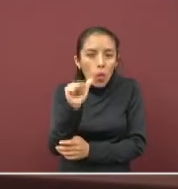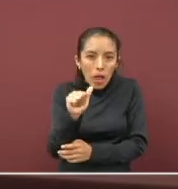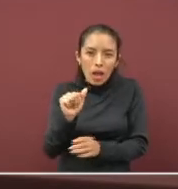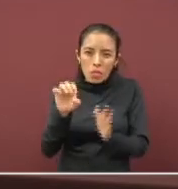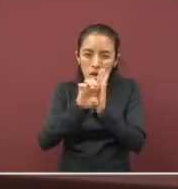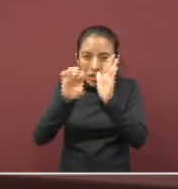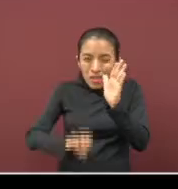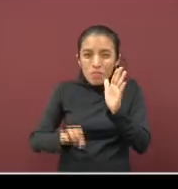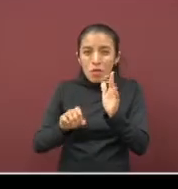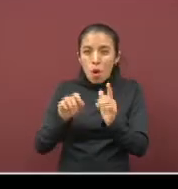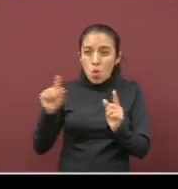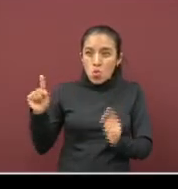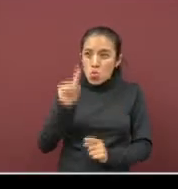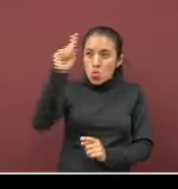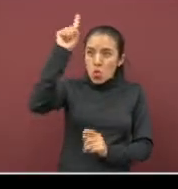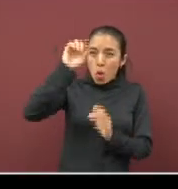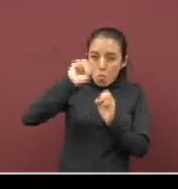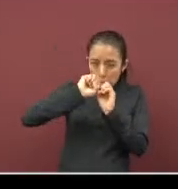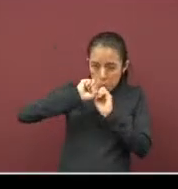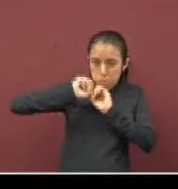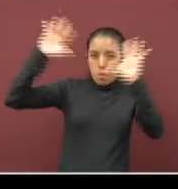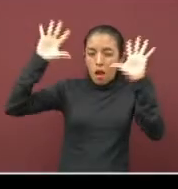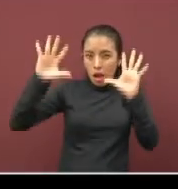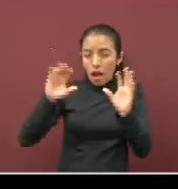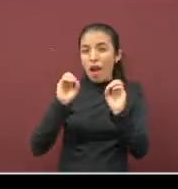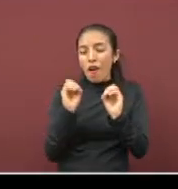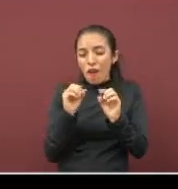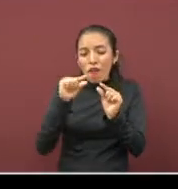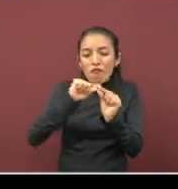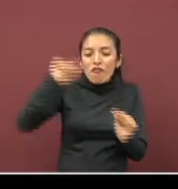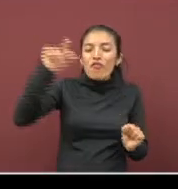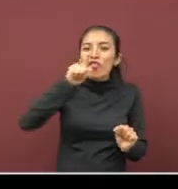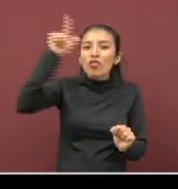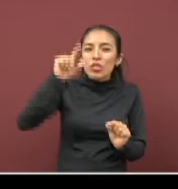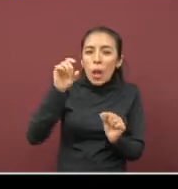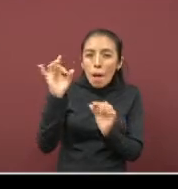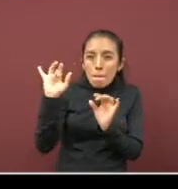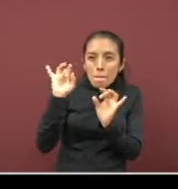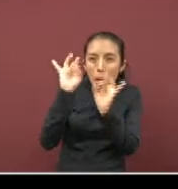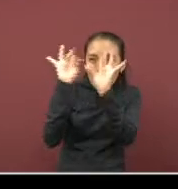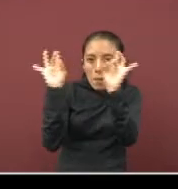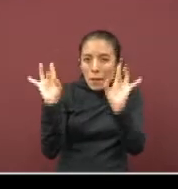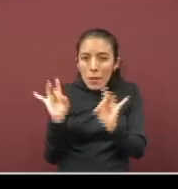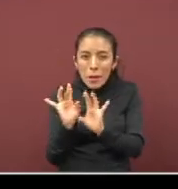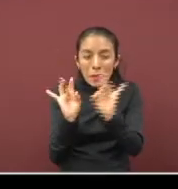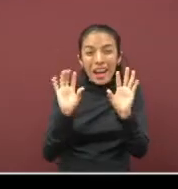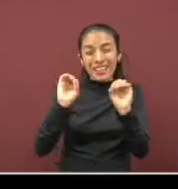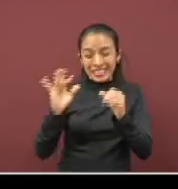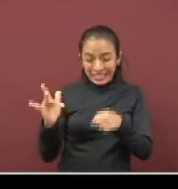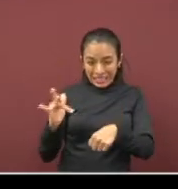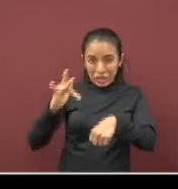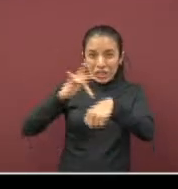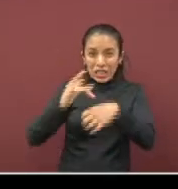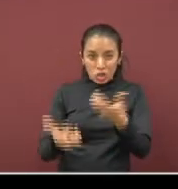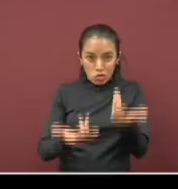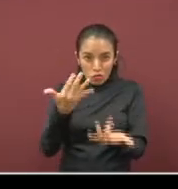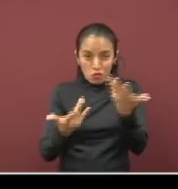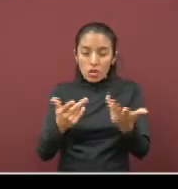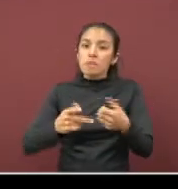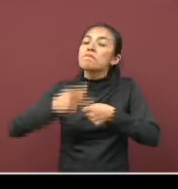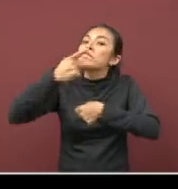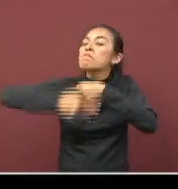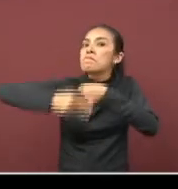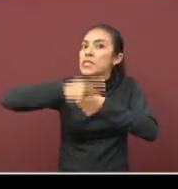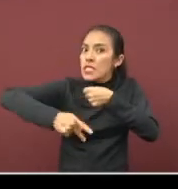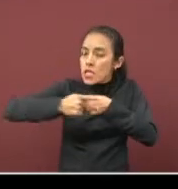artificiales luces de bengala entre otros al estar en contacto con fuego se pone en peligro no sólo a quien lo